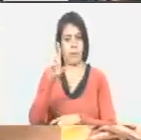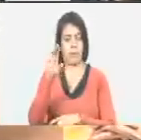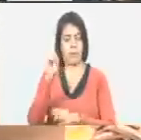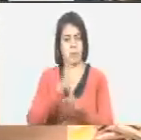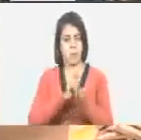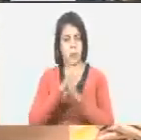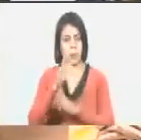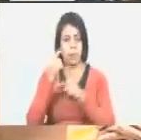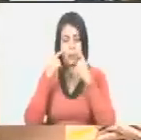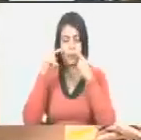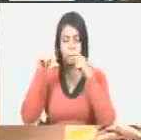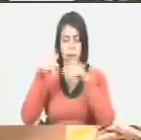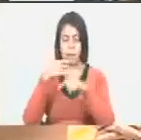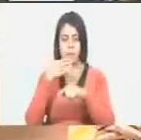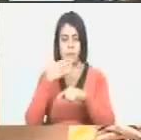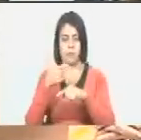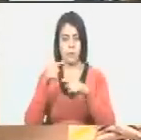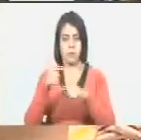pedir